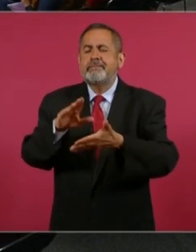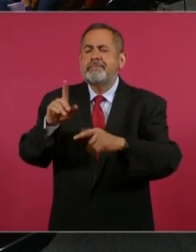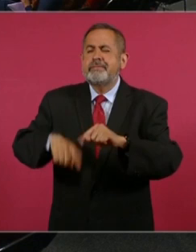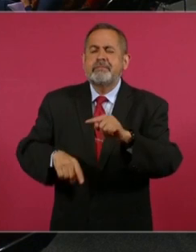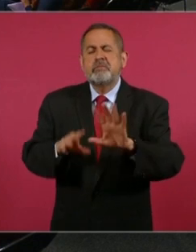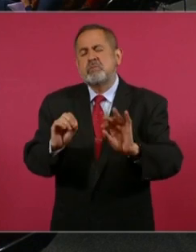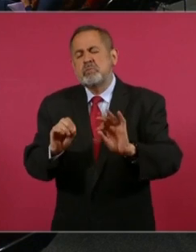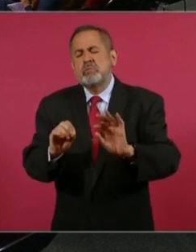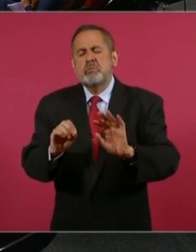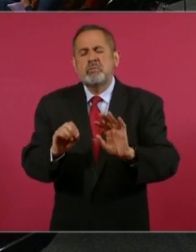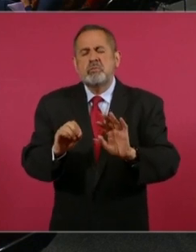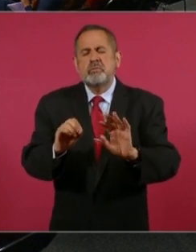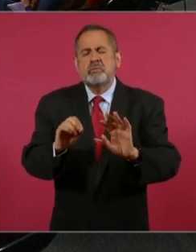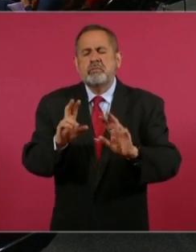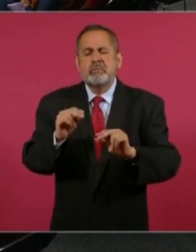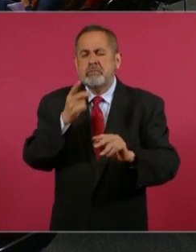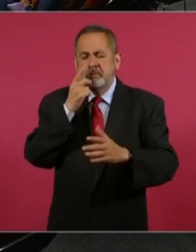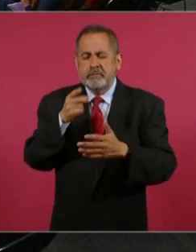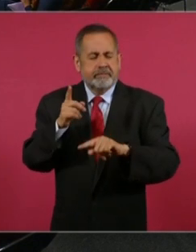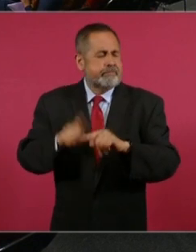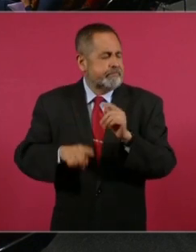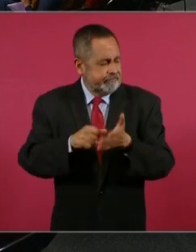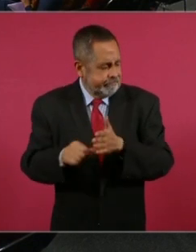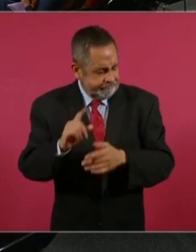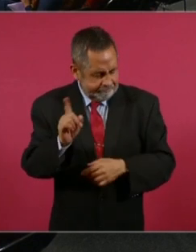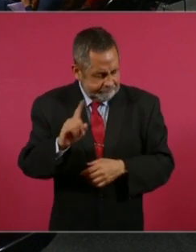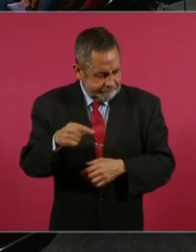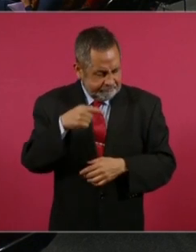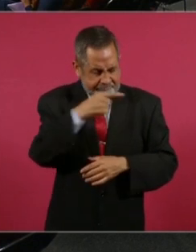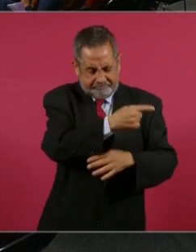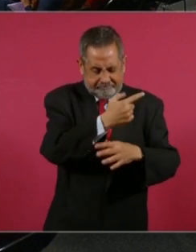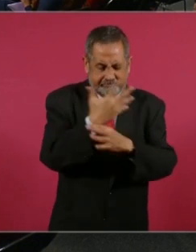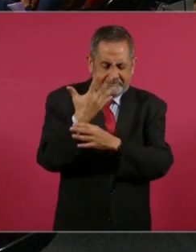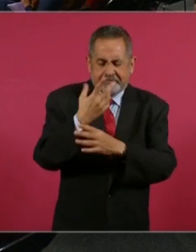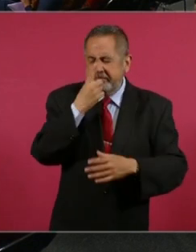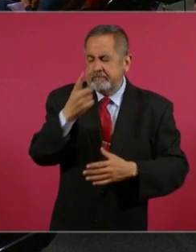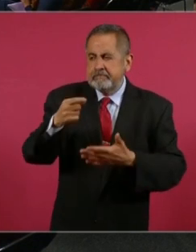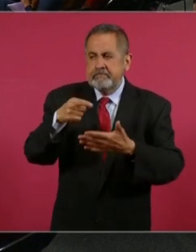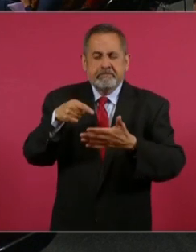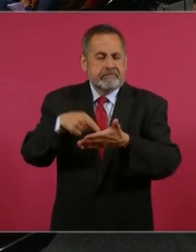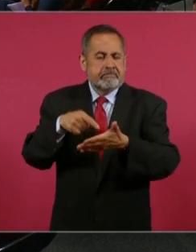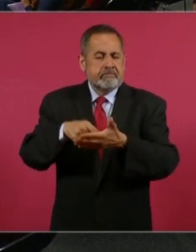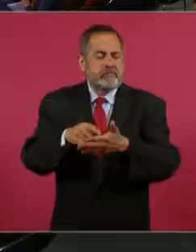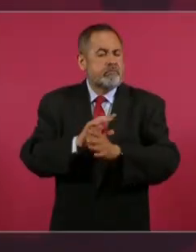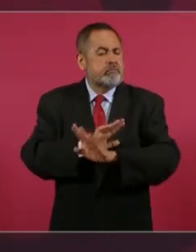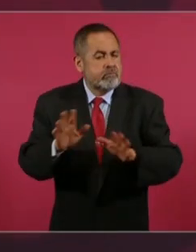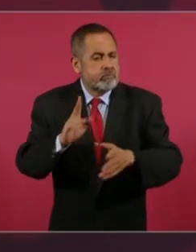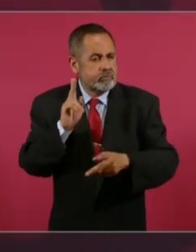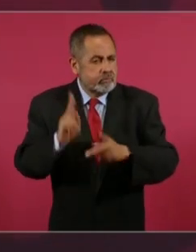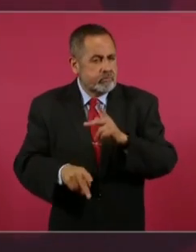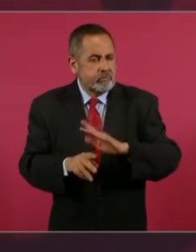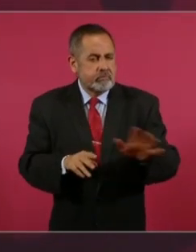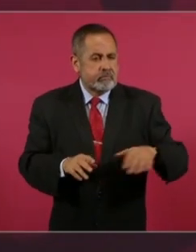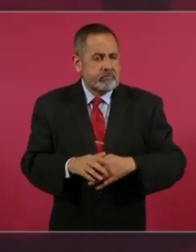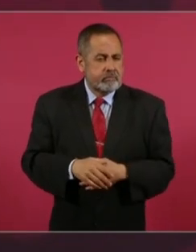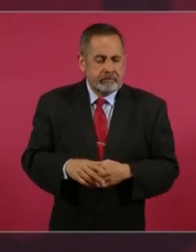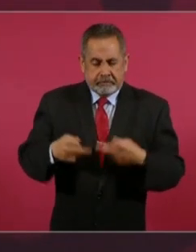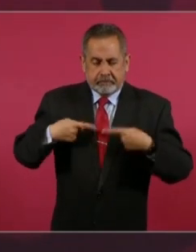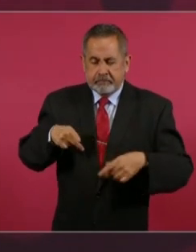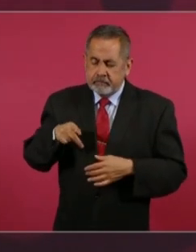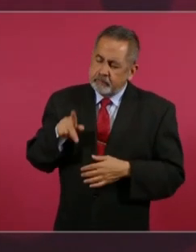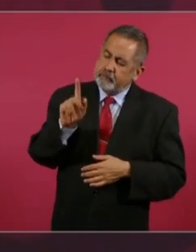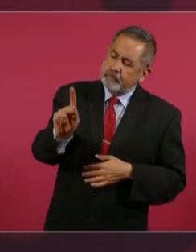o que ya no se hablara, no que desapareciera de la Constitución, sino de que ya no se hablara de